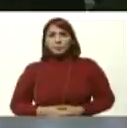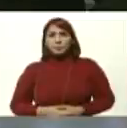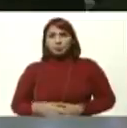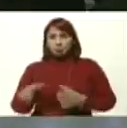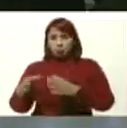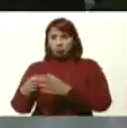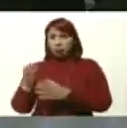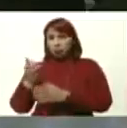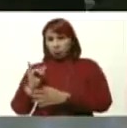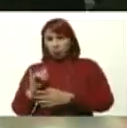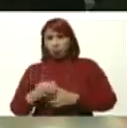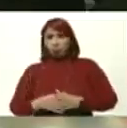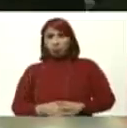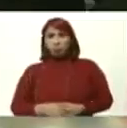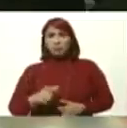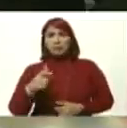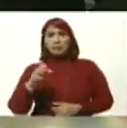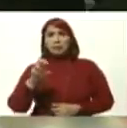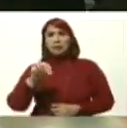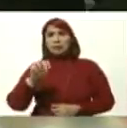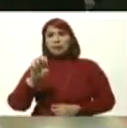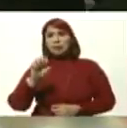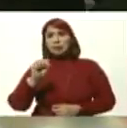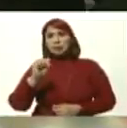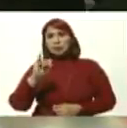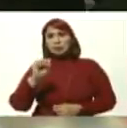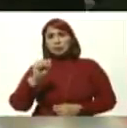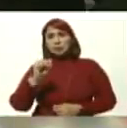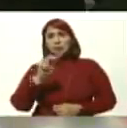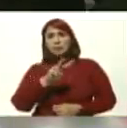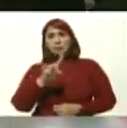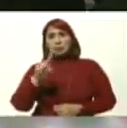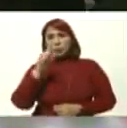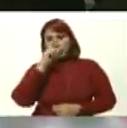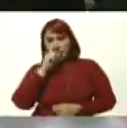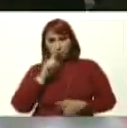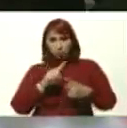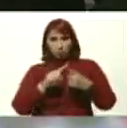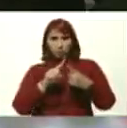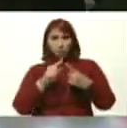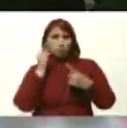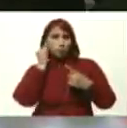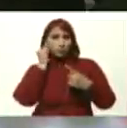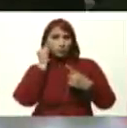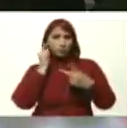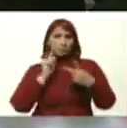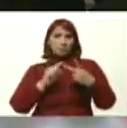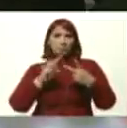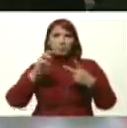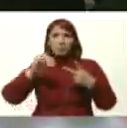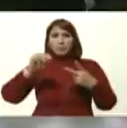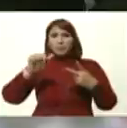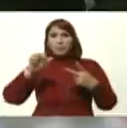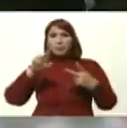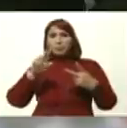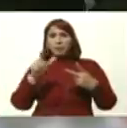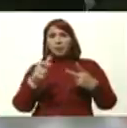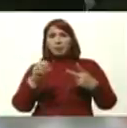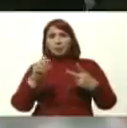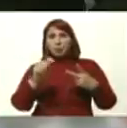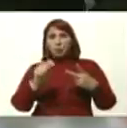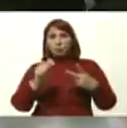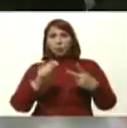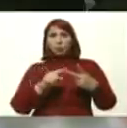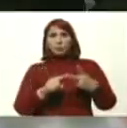encuentra Génesis Garbet, de 21 años. Margot Godoy,